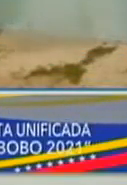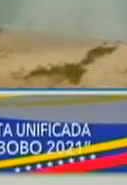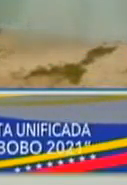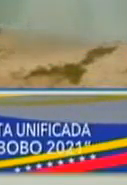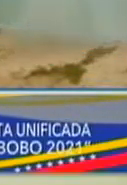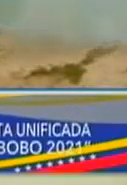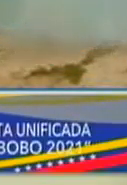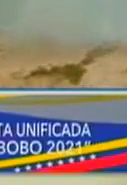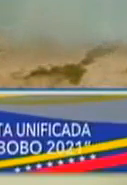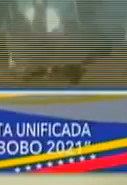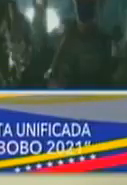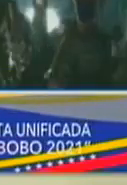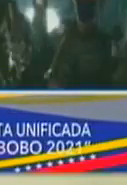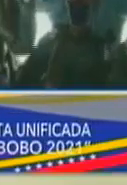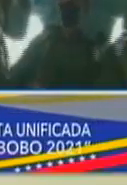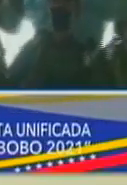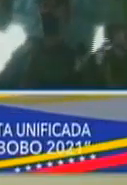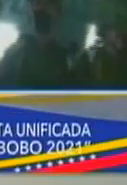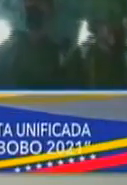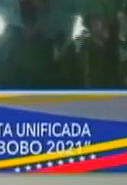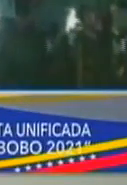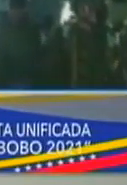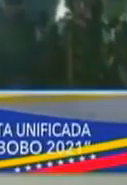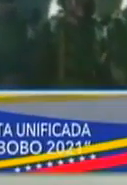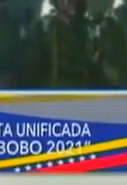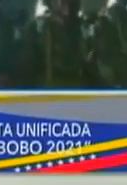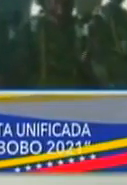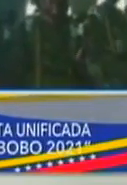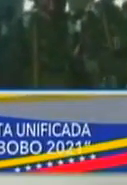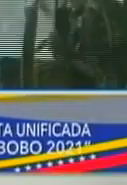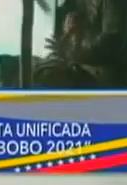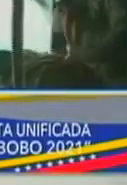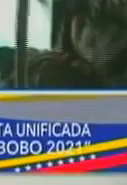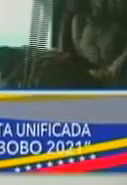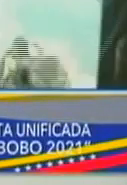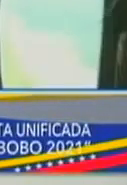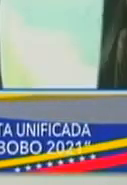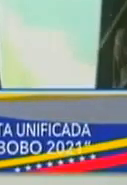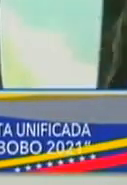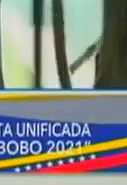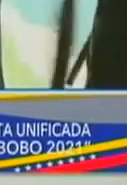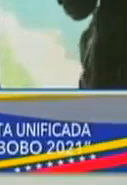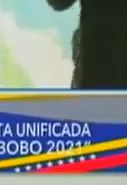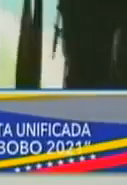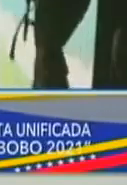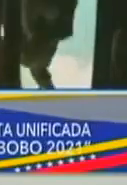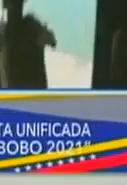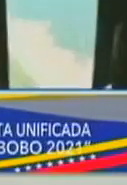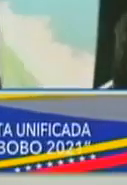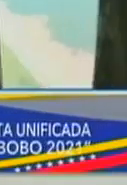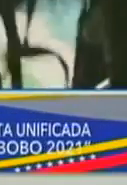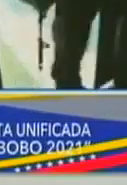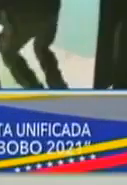operacional, general en jefe, Hernández Lares. Comandante de la Ready, SODI.